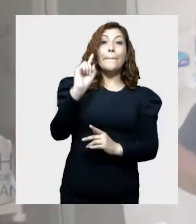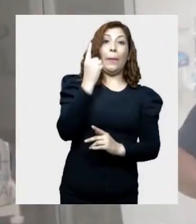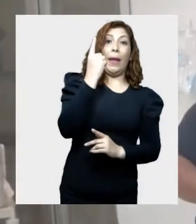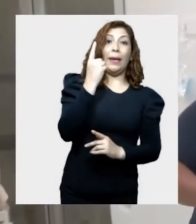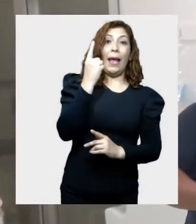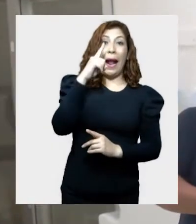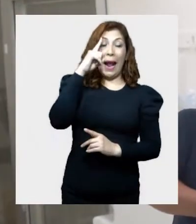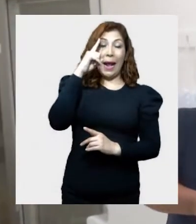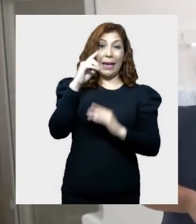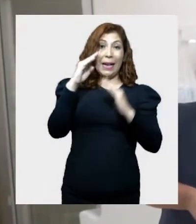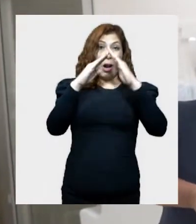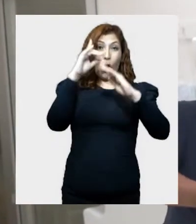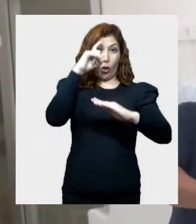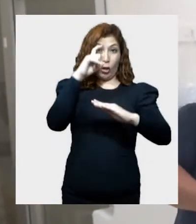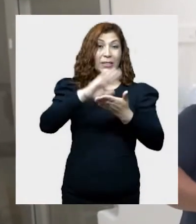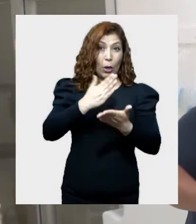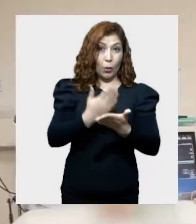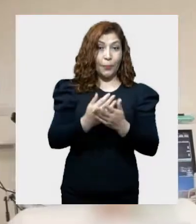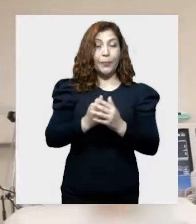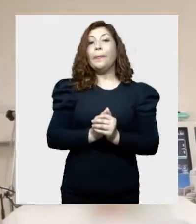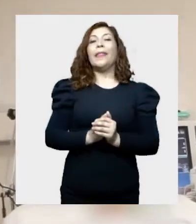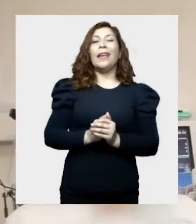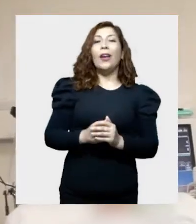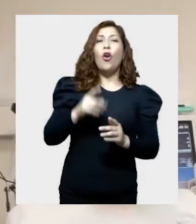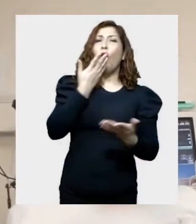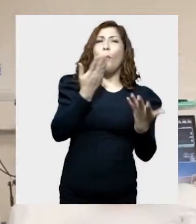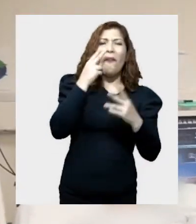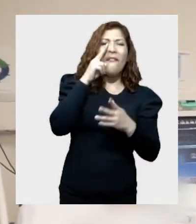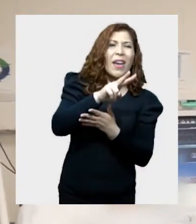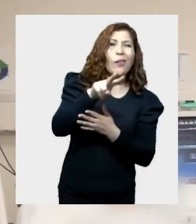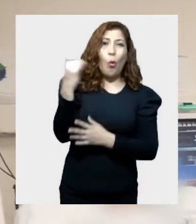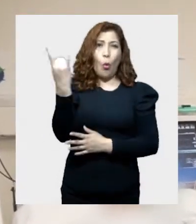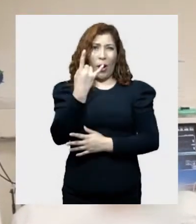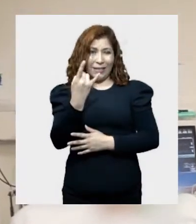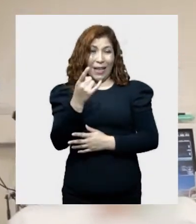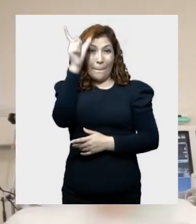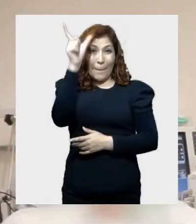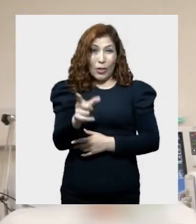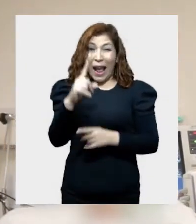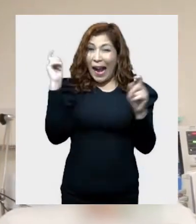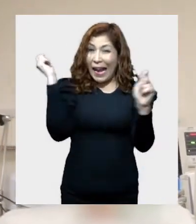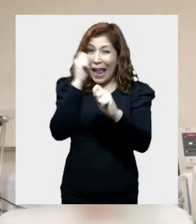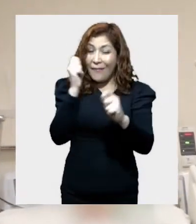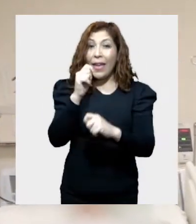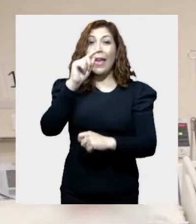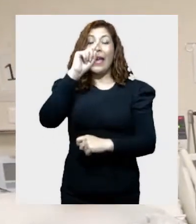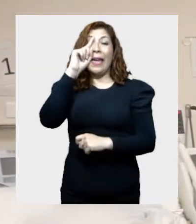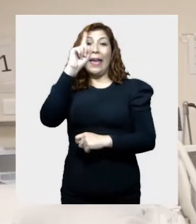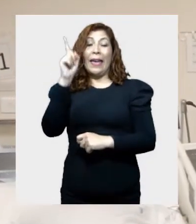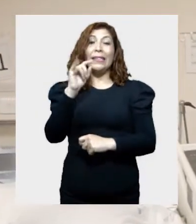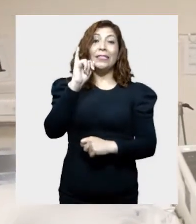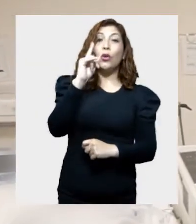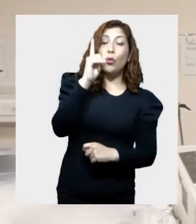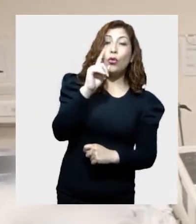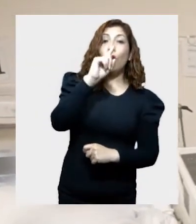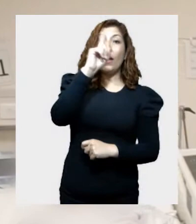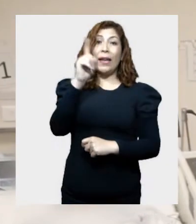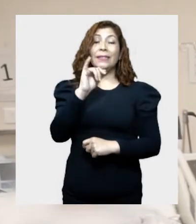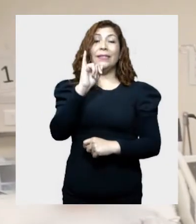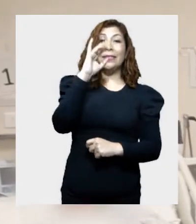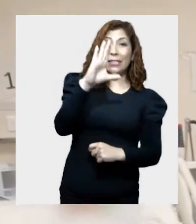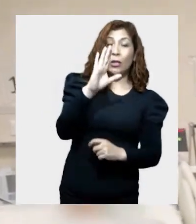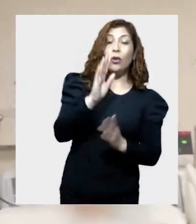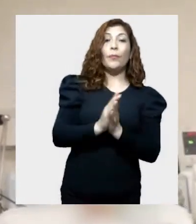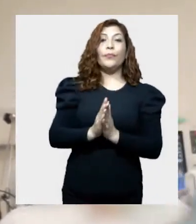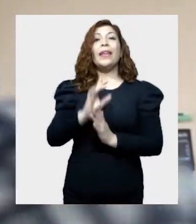La categorización del estado y de gravedad del paciente oscila entre ESI 1 y ESI 5, donde ESI 1